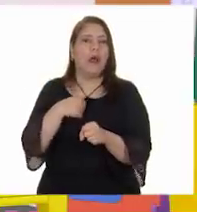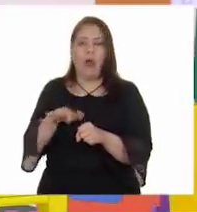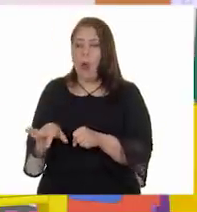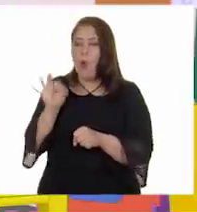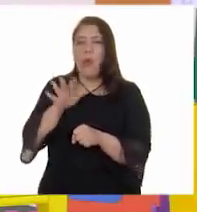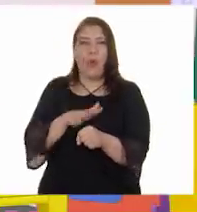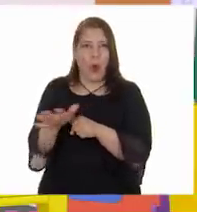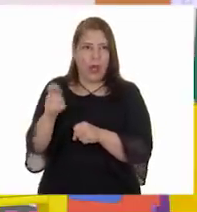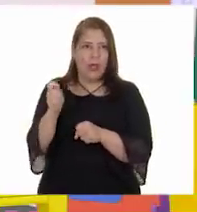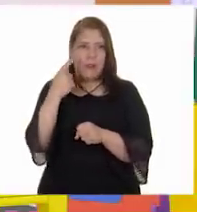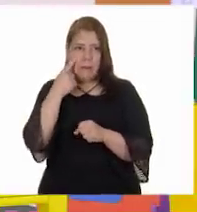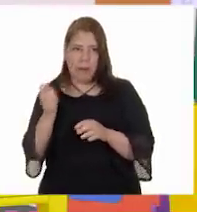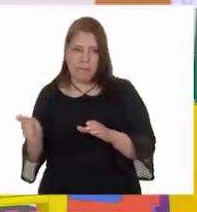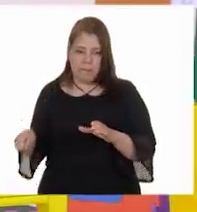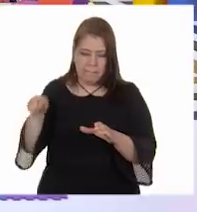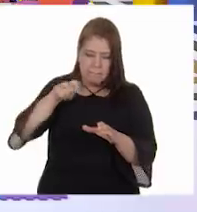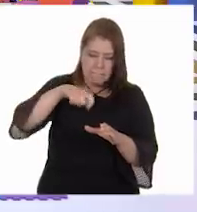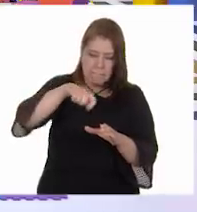aquí.